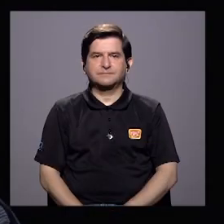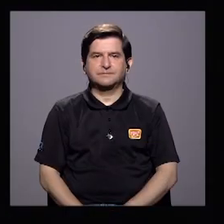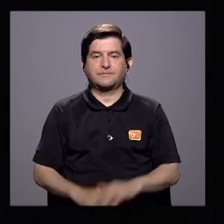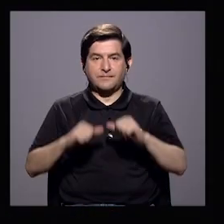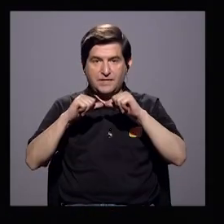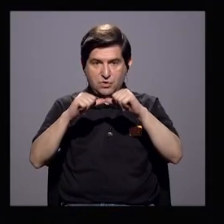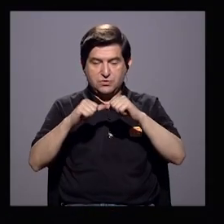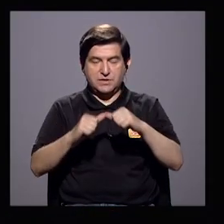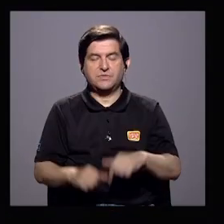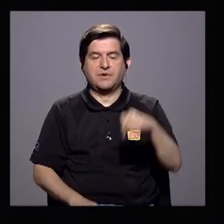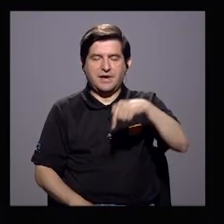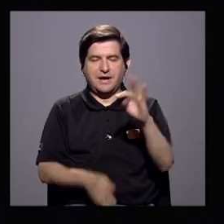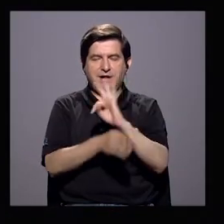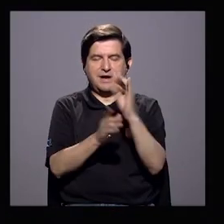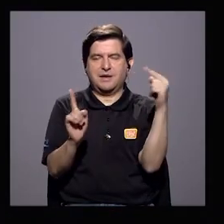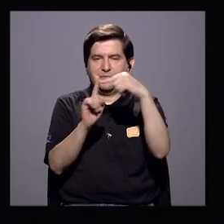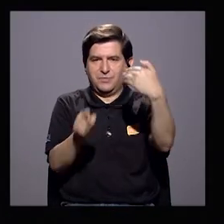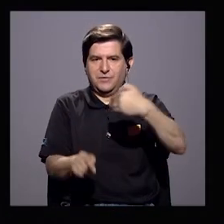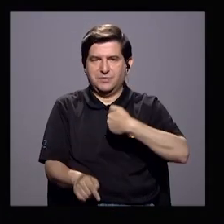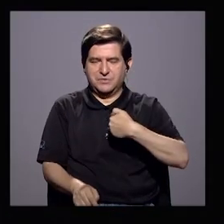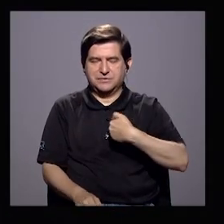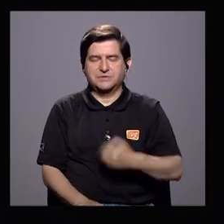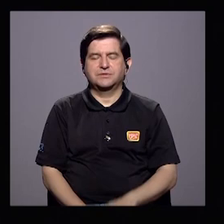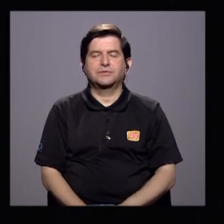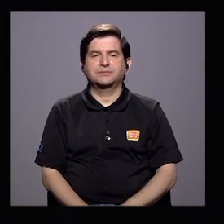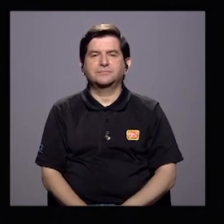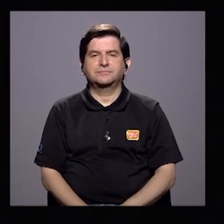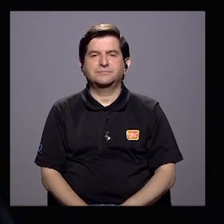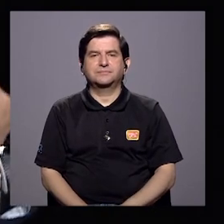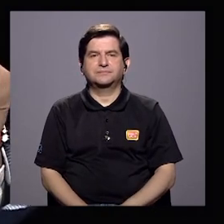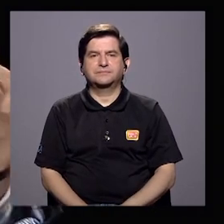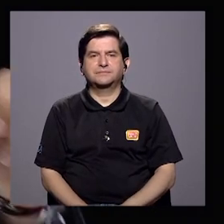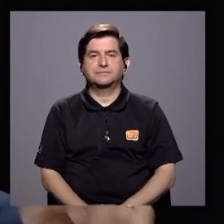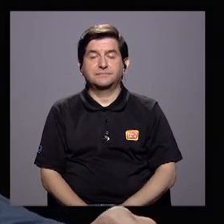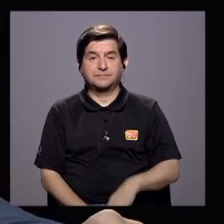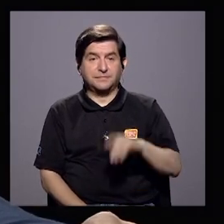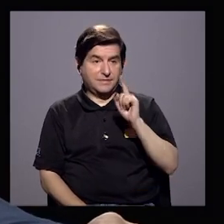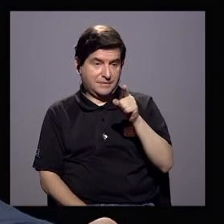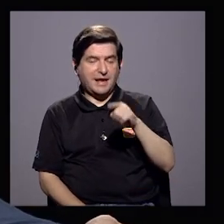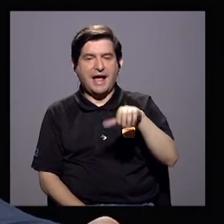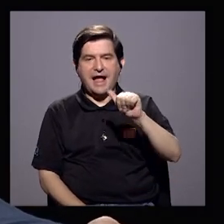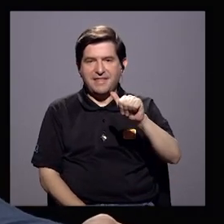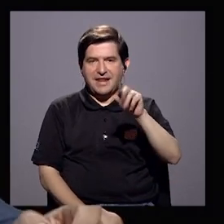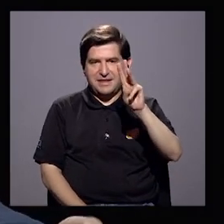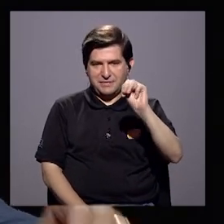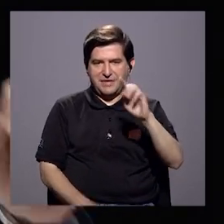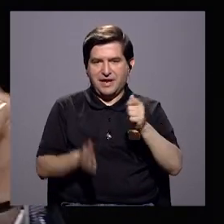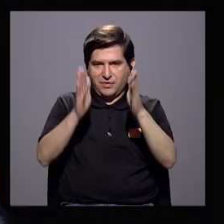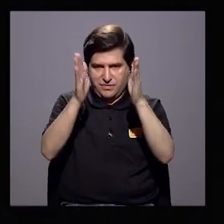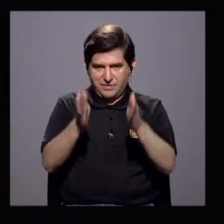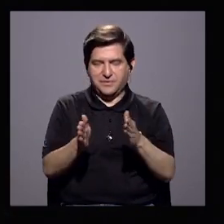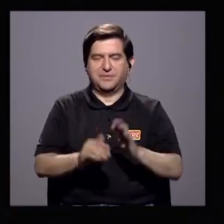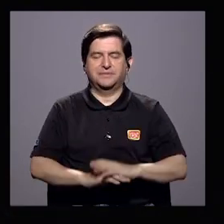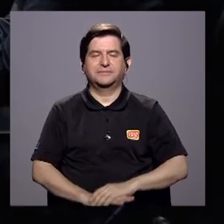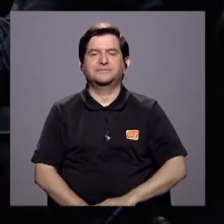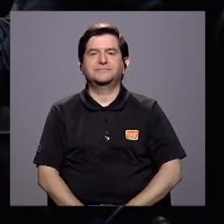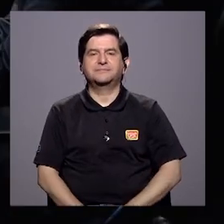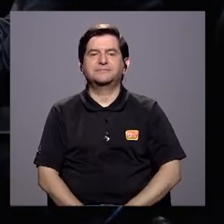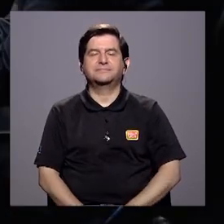regresamos estamos haciendo televisión con sentido para ustedes y casualmente acá con adalid madera no abogado